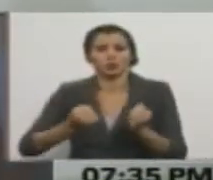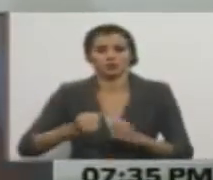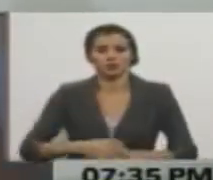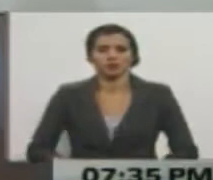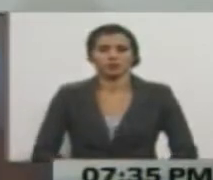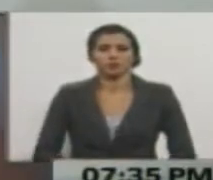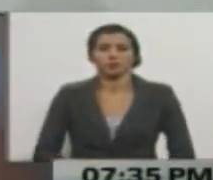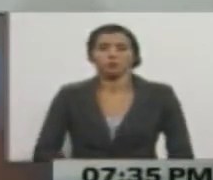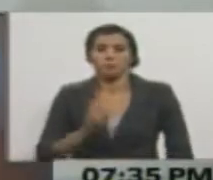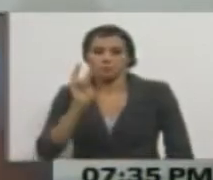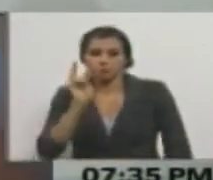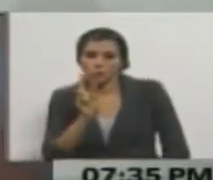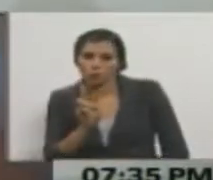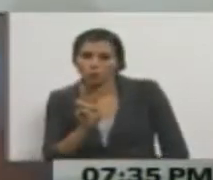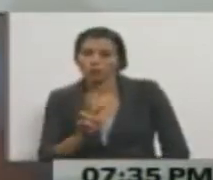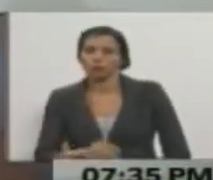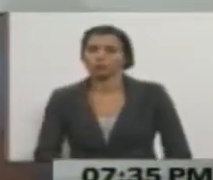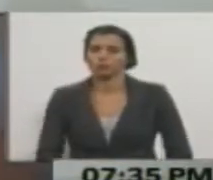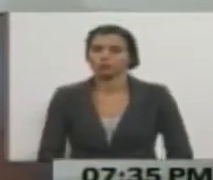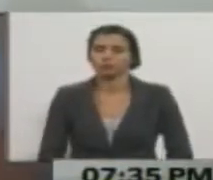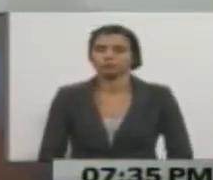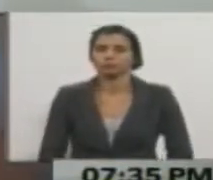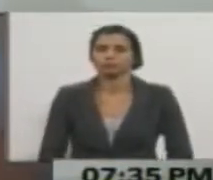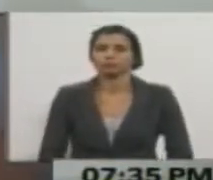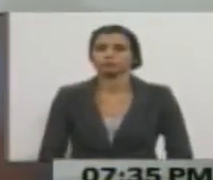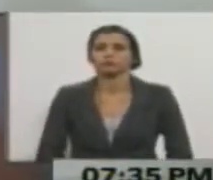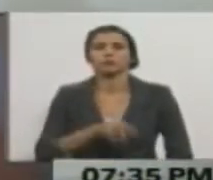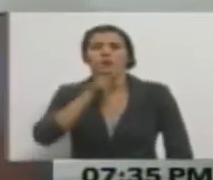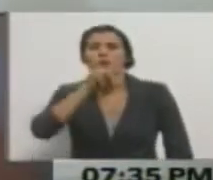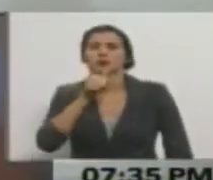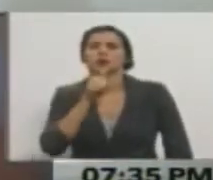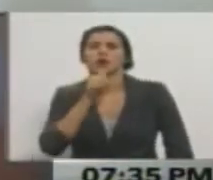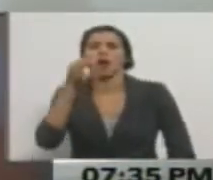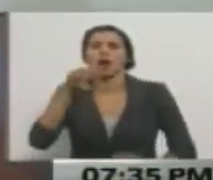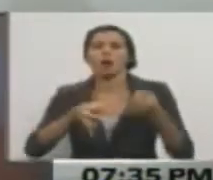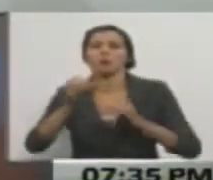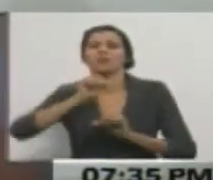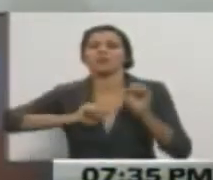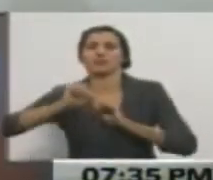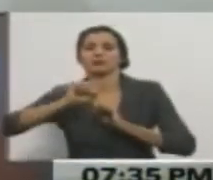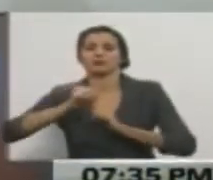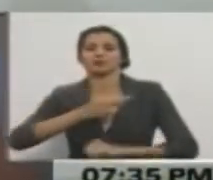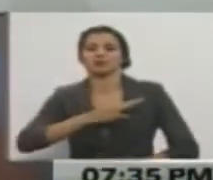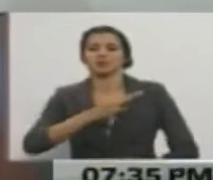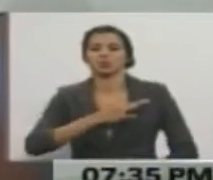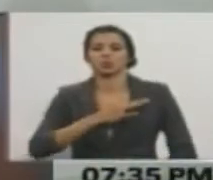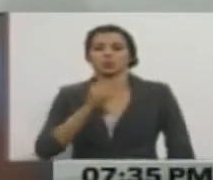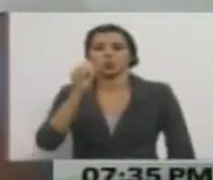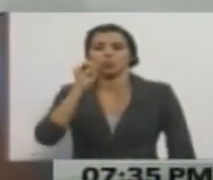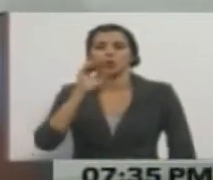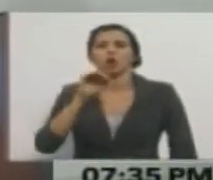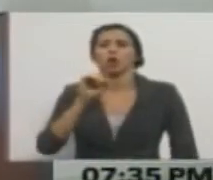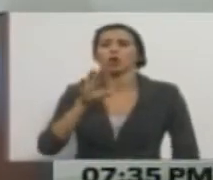en el momento, ¿no? Unas declaraciones del abogado defensor del señor Coromoto Rodríguez,